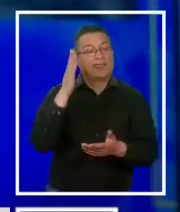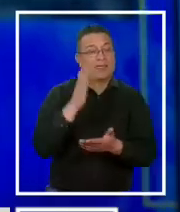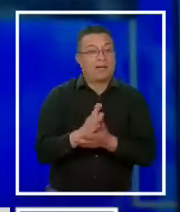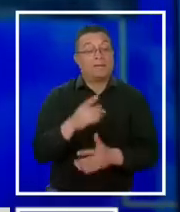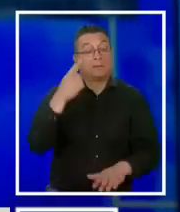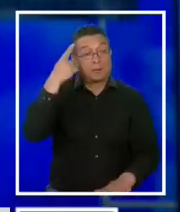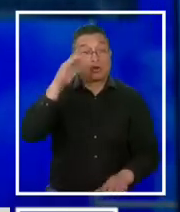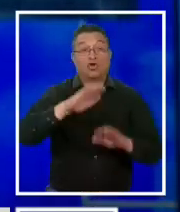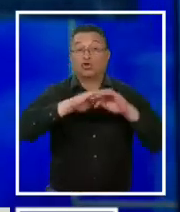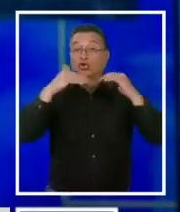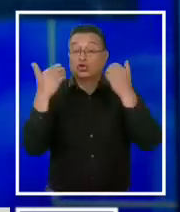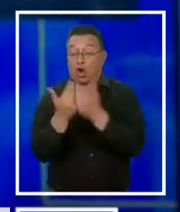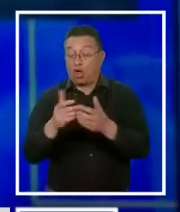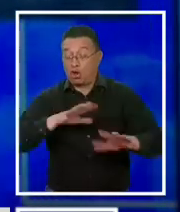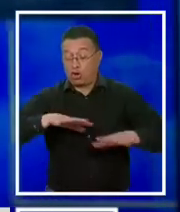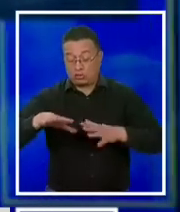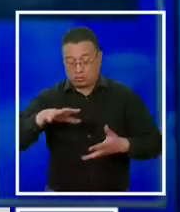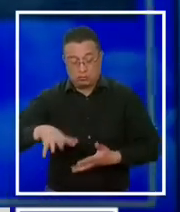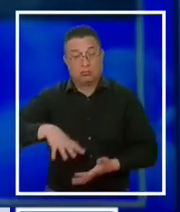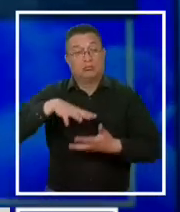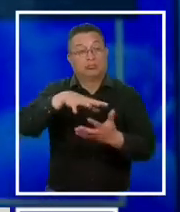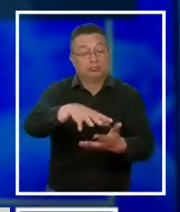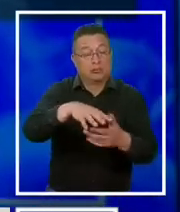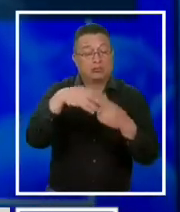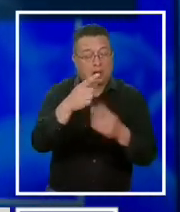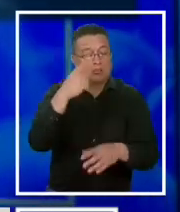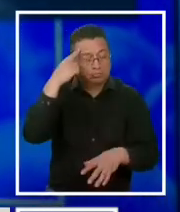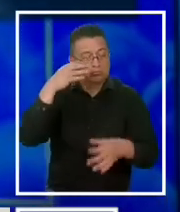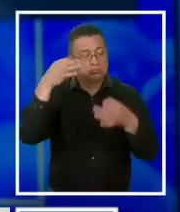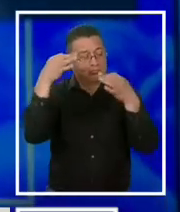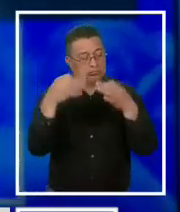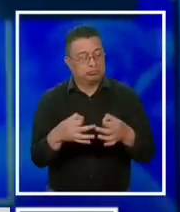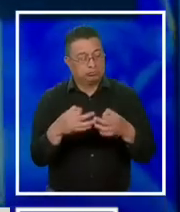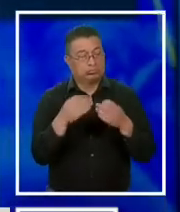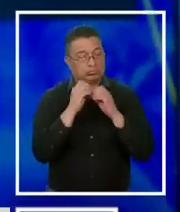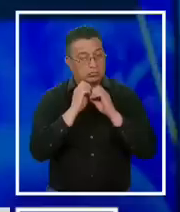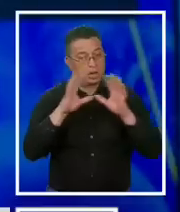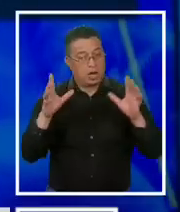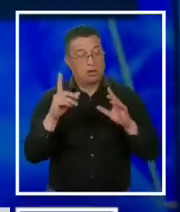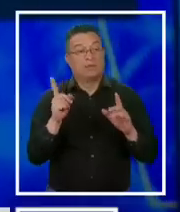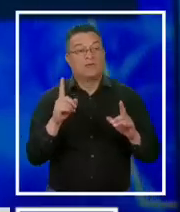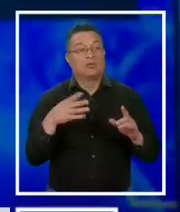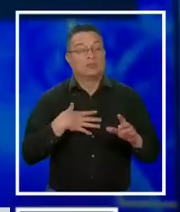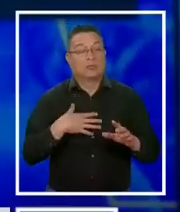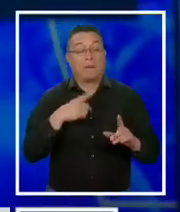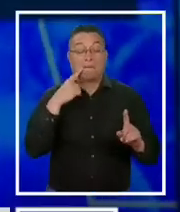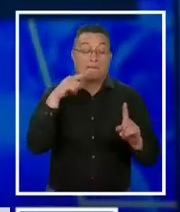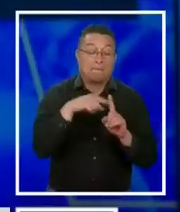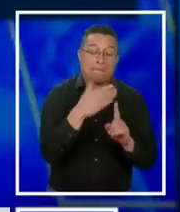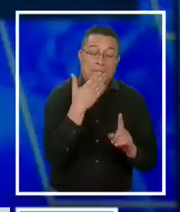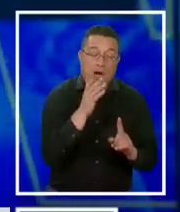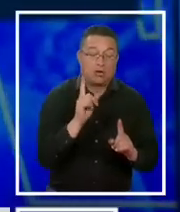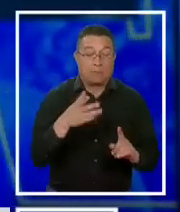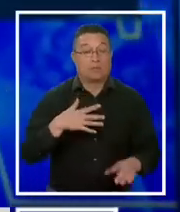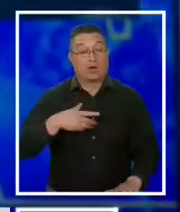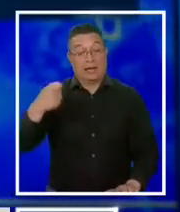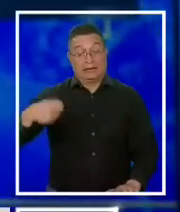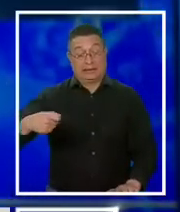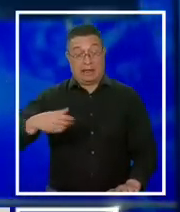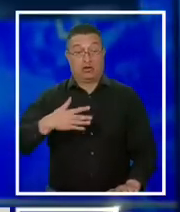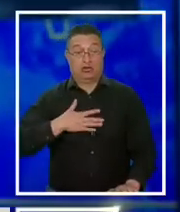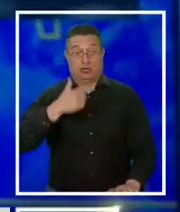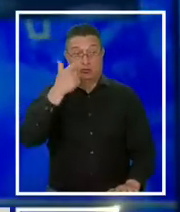mandamos todos los elementos para que ellos llegaran a una convicción llegaron a una convicción que no es la que yo hubiera preferido si hubiera sido senadora